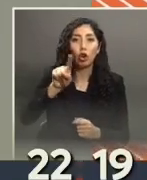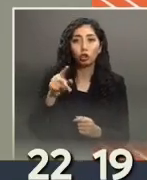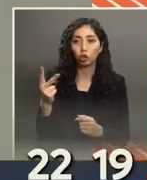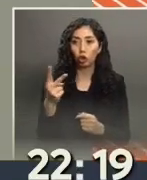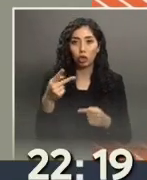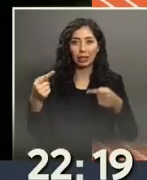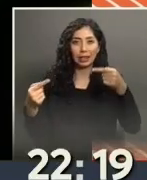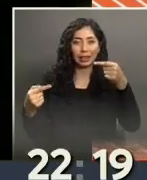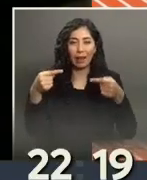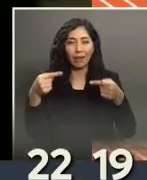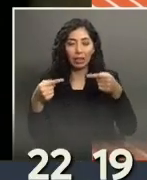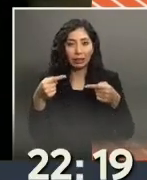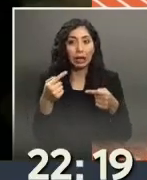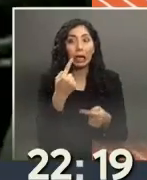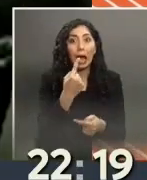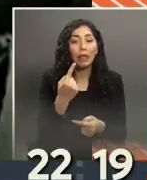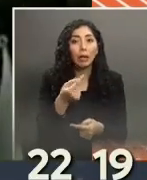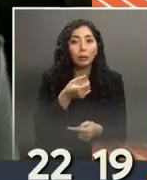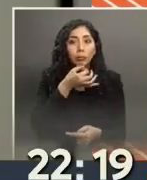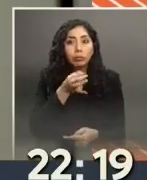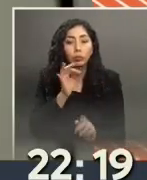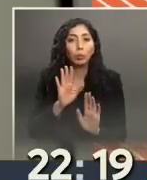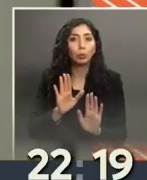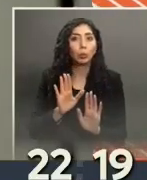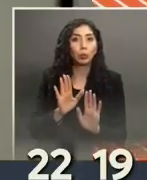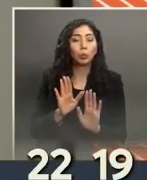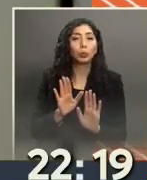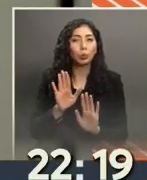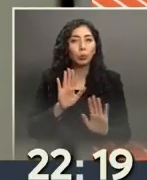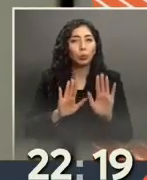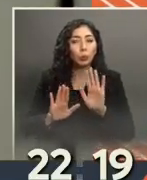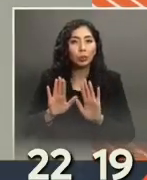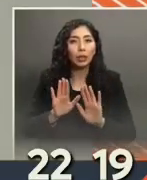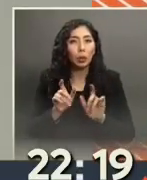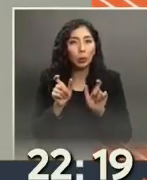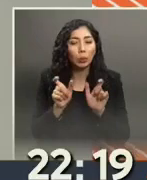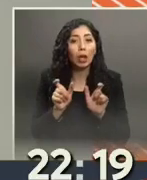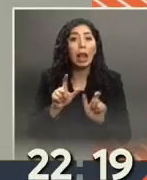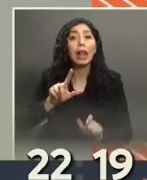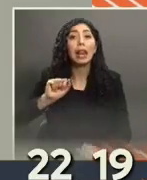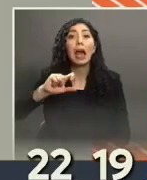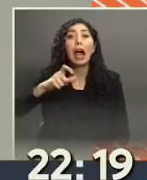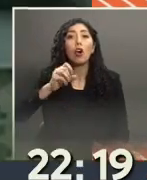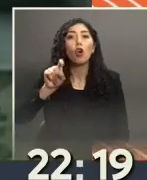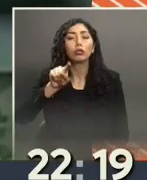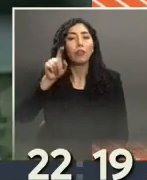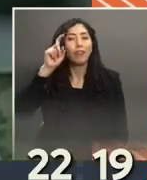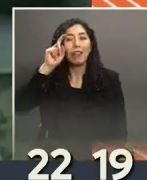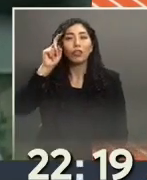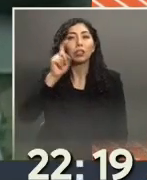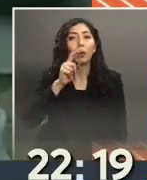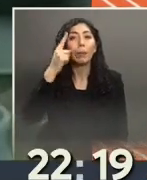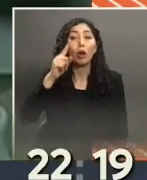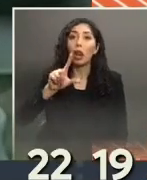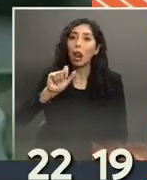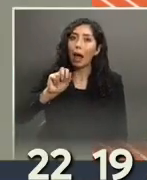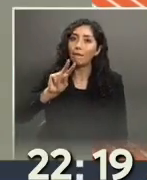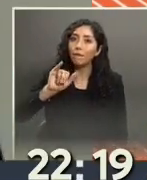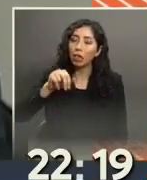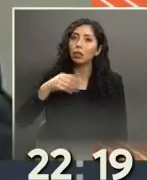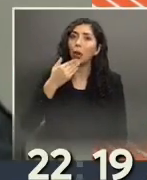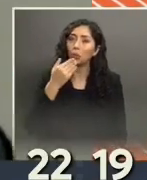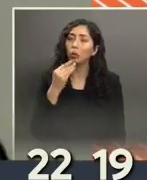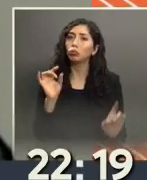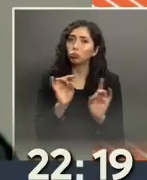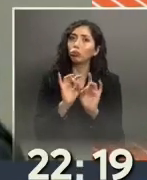palabra y cada gesto podía ser decisivo si bien lagos era el favorito lavín sorprendió los temas valóricos en chile